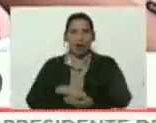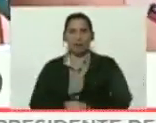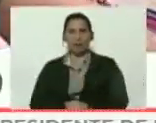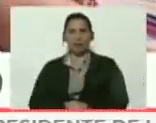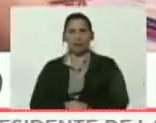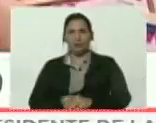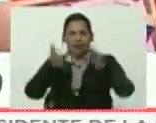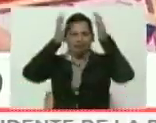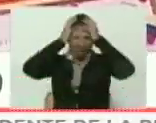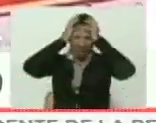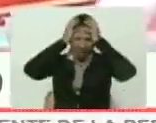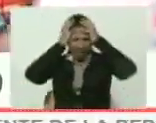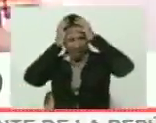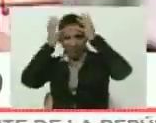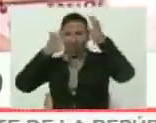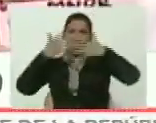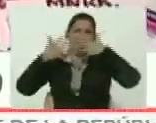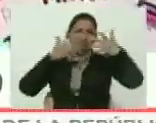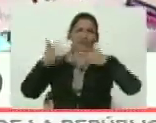¡Ah!